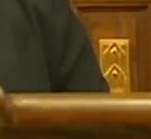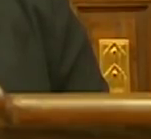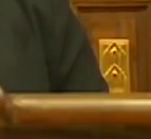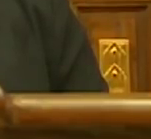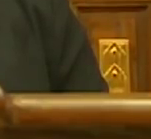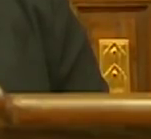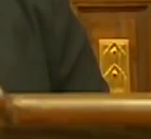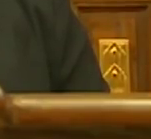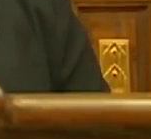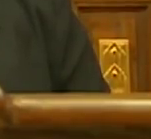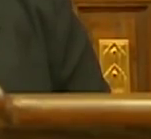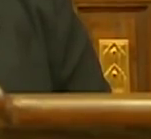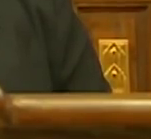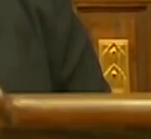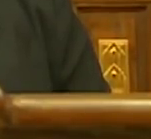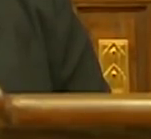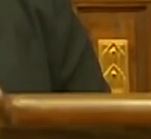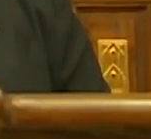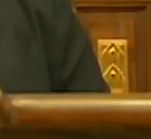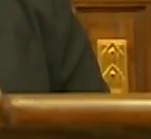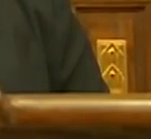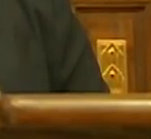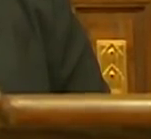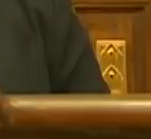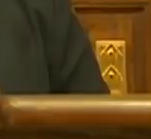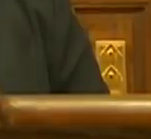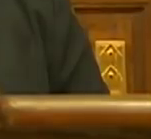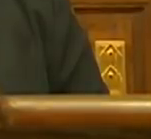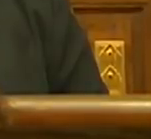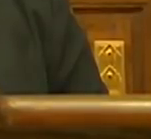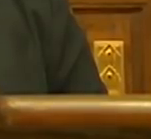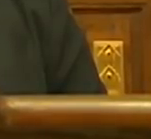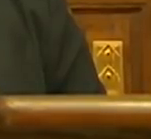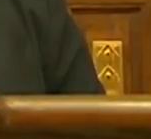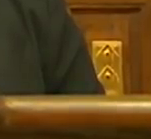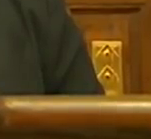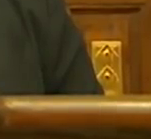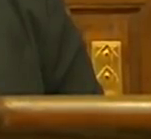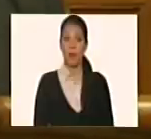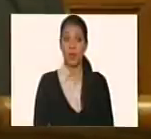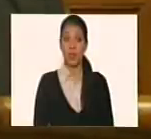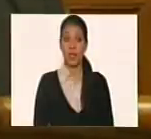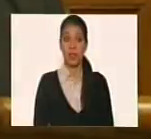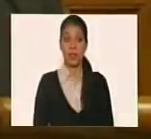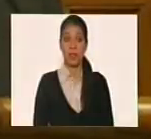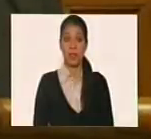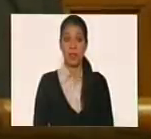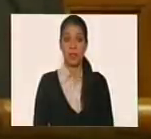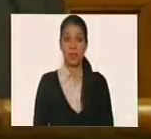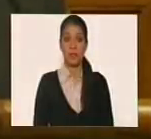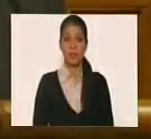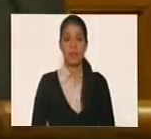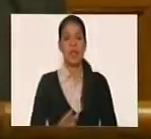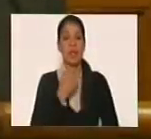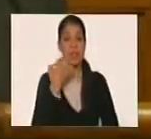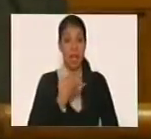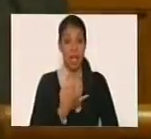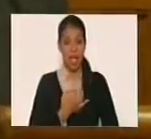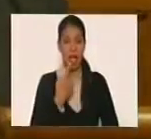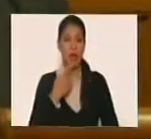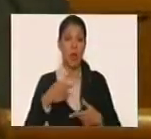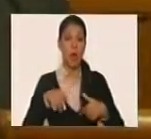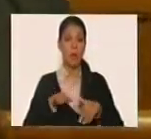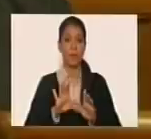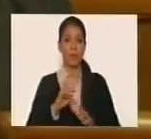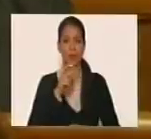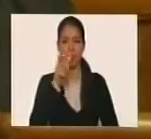de todo hecho punible que sea ejecutado o incrementado por motivo de la pertenencia real o presunta